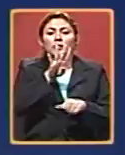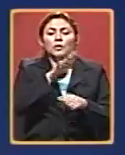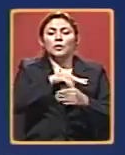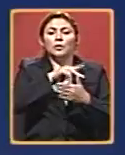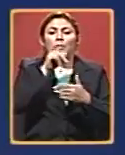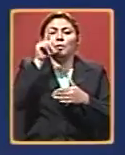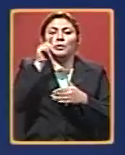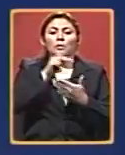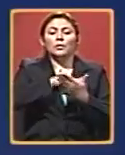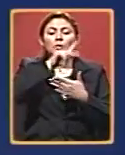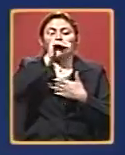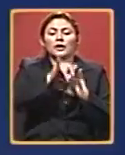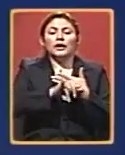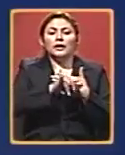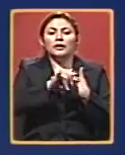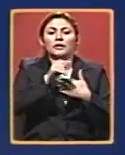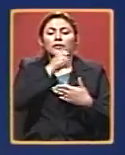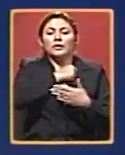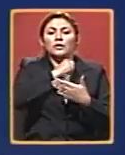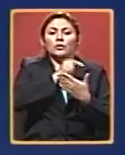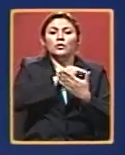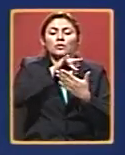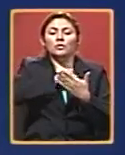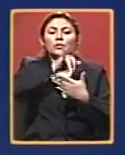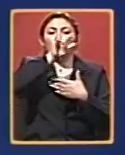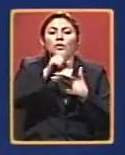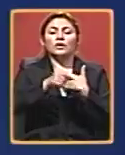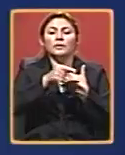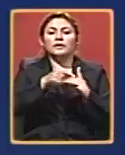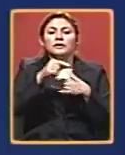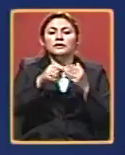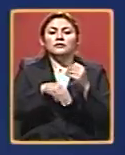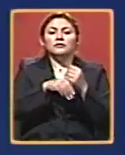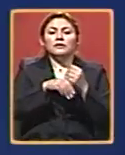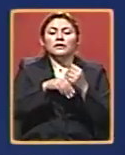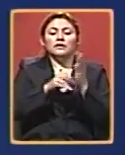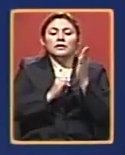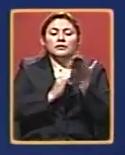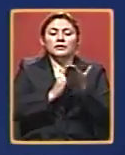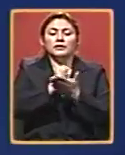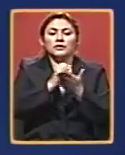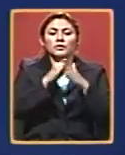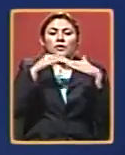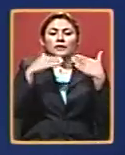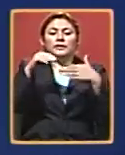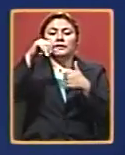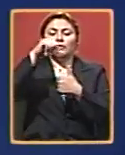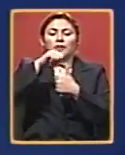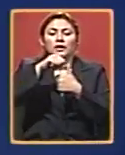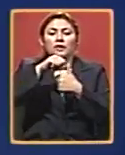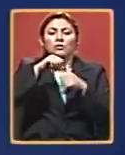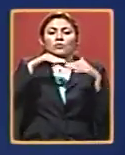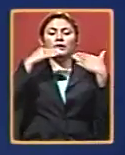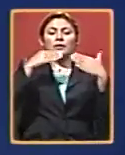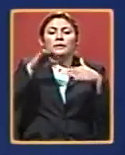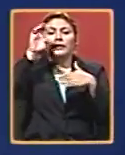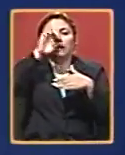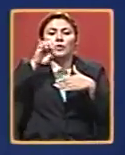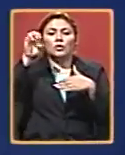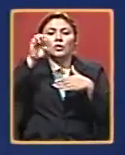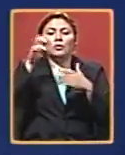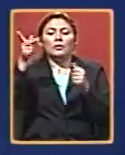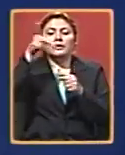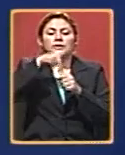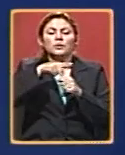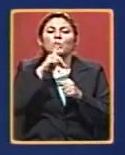programas de investigación a nivel centroamericano. A nivel de la Unión Europea participaron como